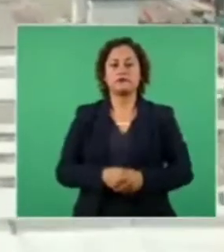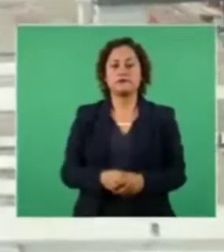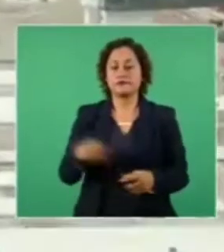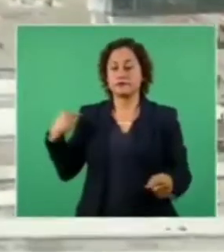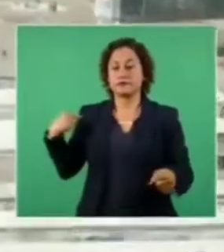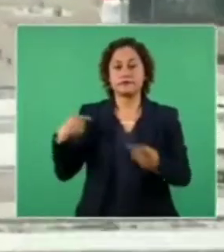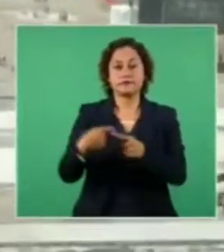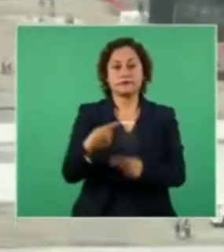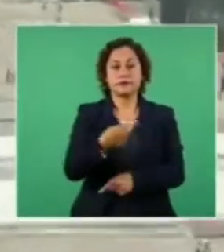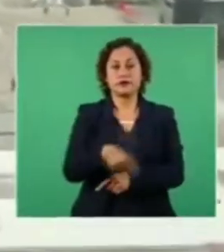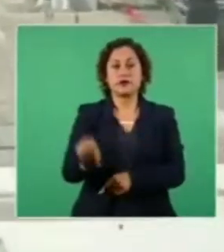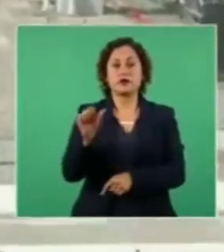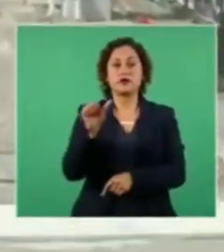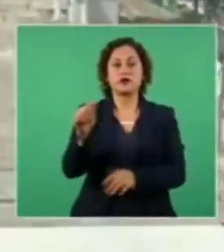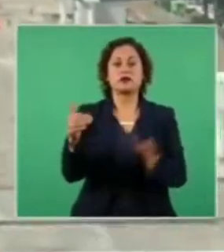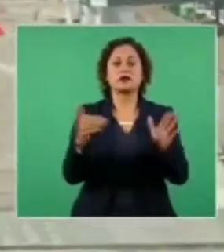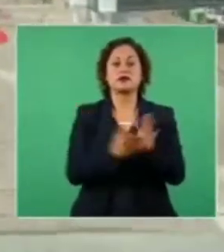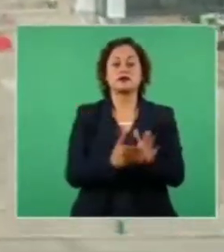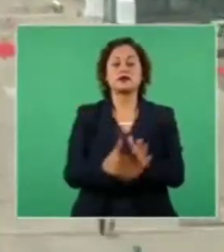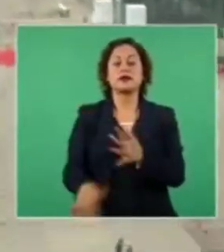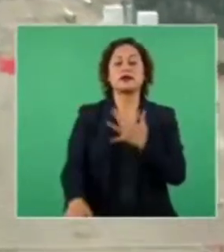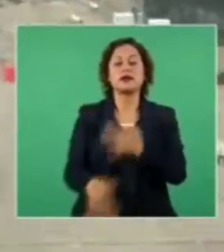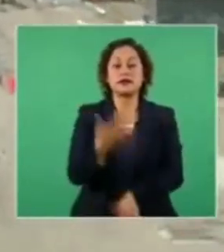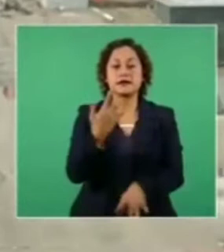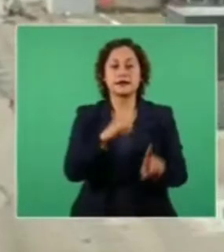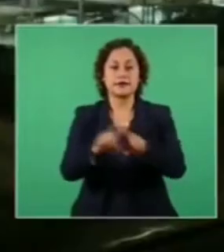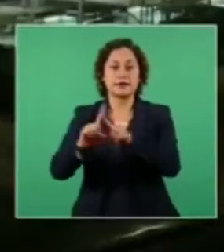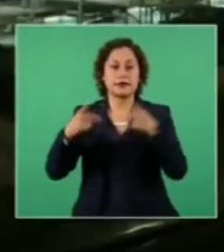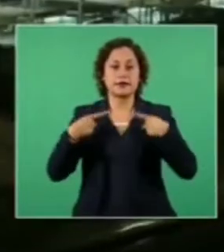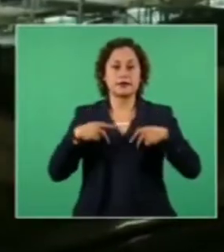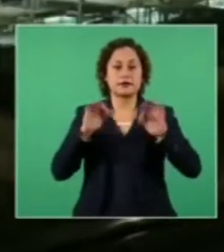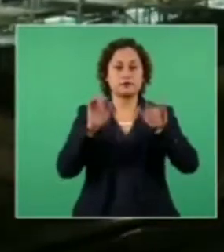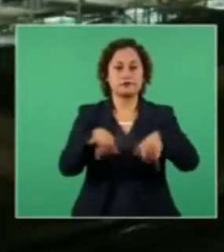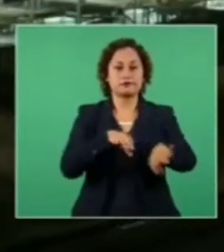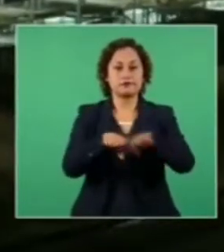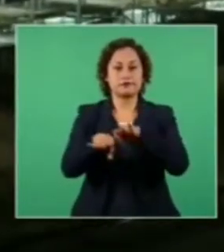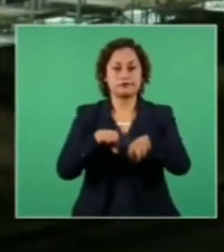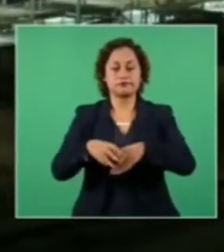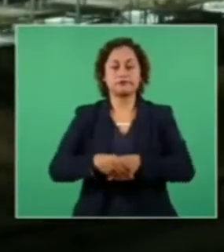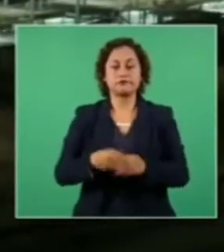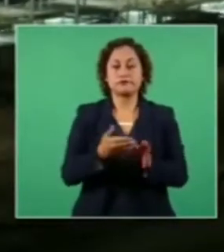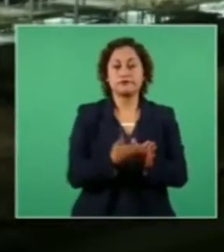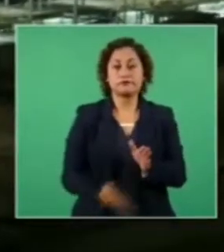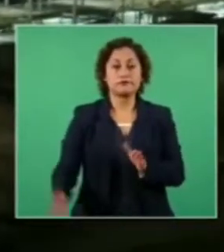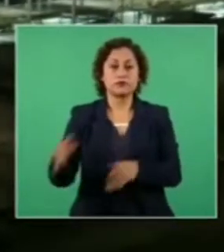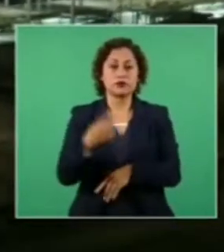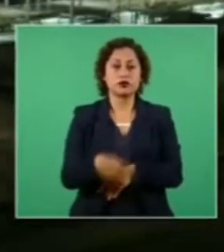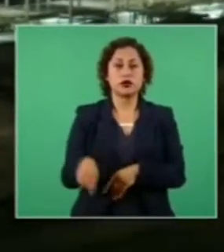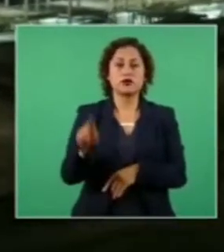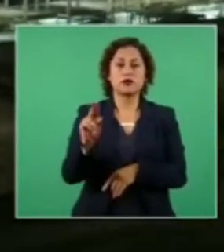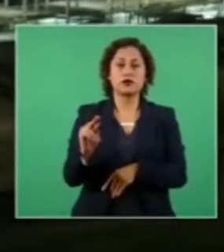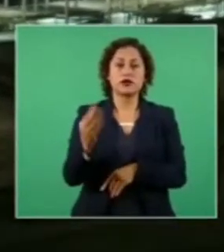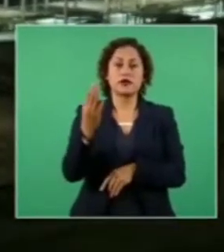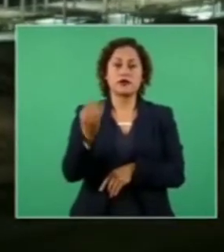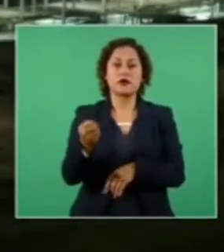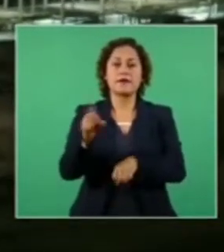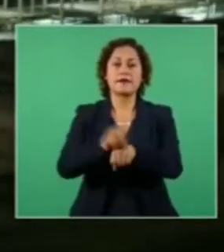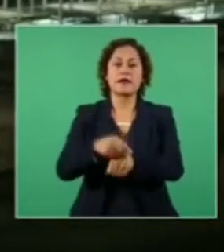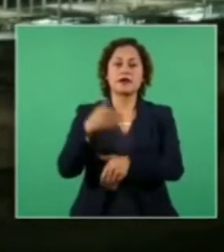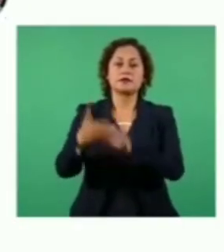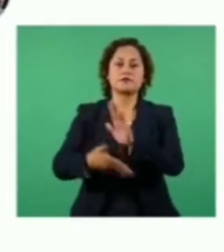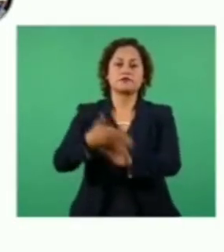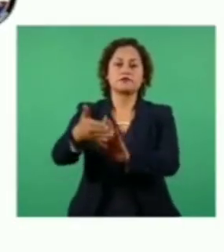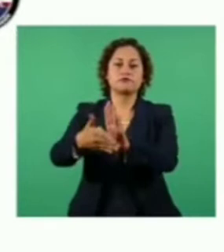generado 116.015 empleos civiles. Faltan 189 días de construcción.